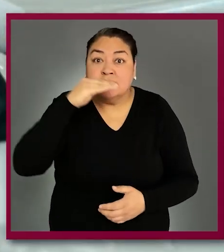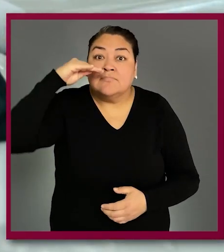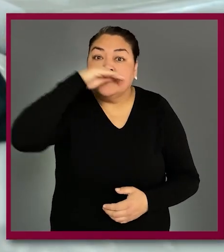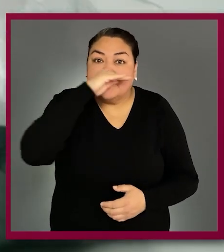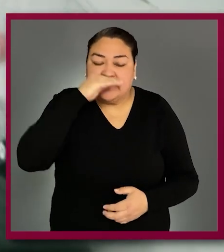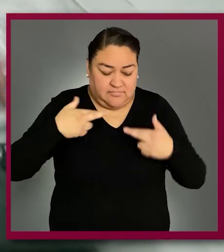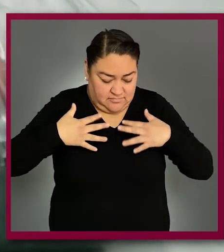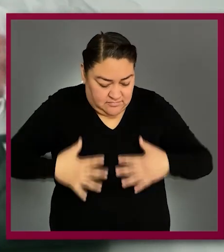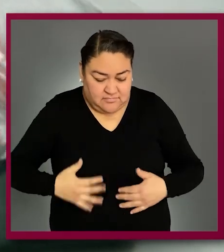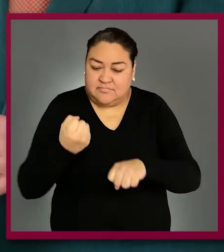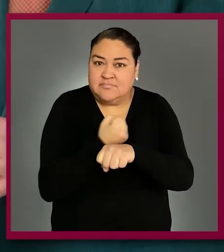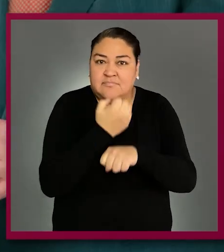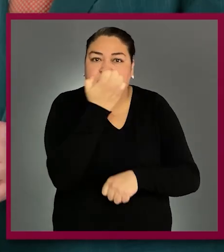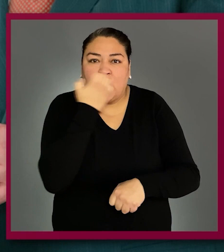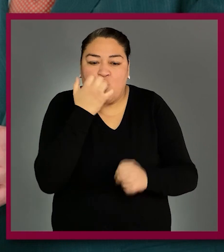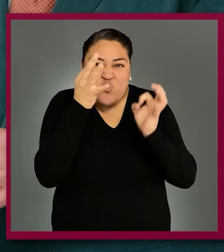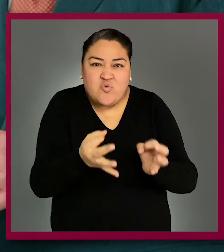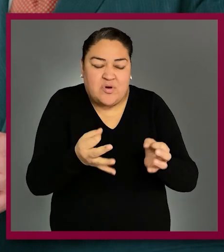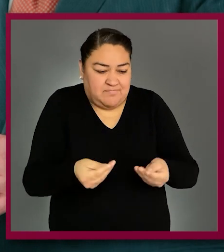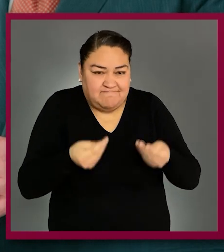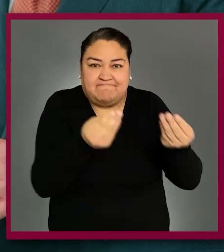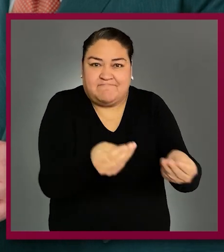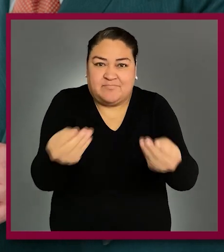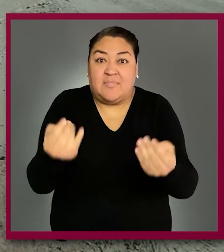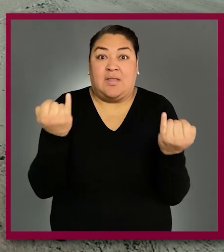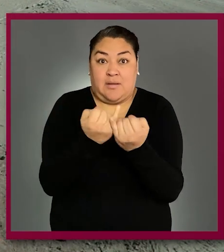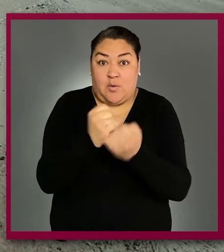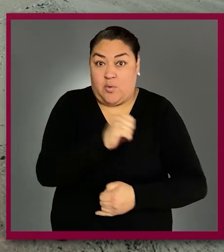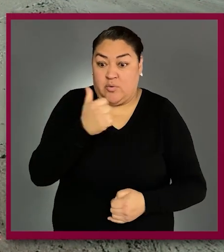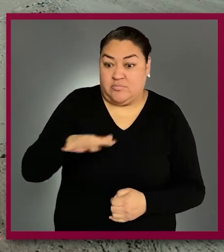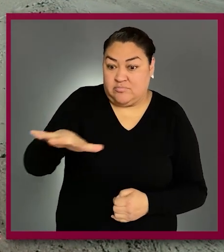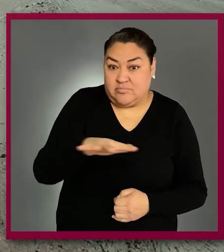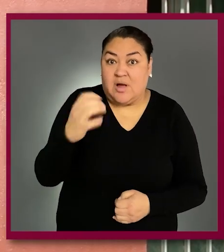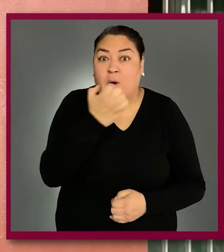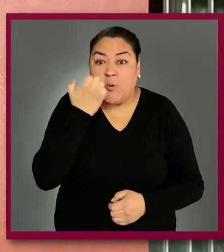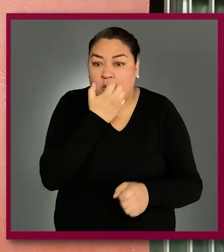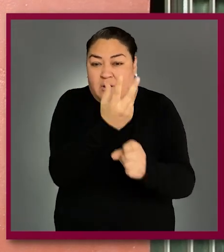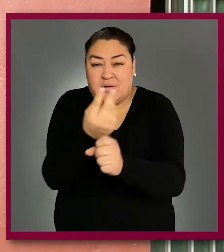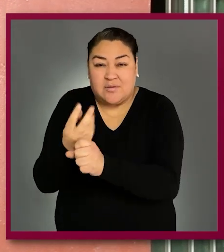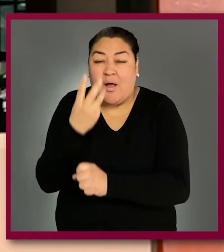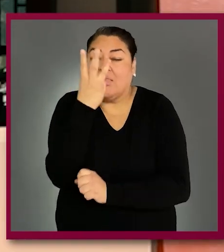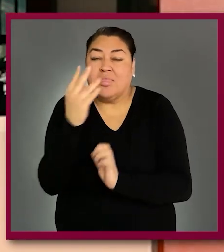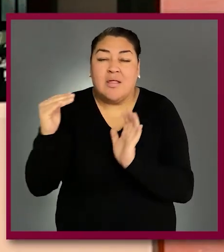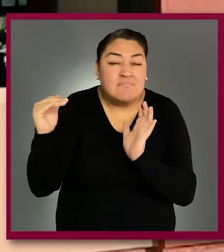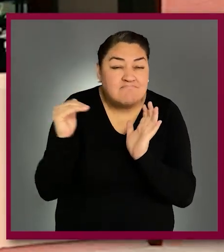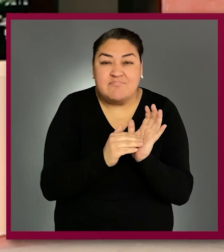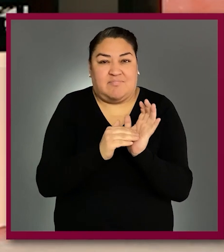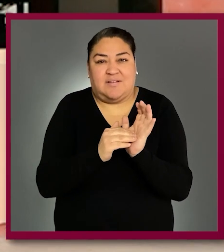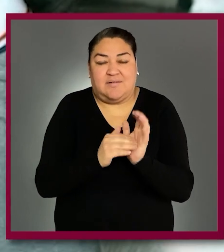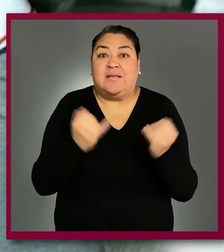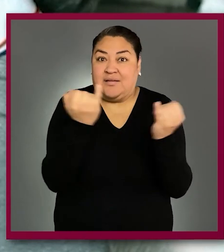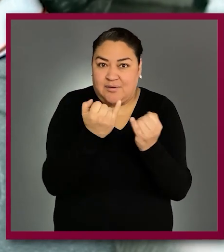manera gratuita uniformes y zapatos escolares de alta calidad. Dimos mantenimiento y dignificamos casi 3.000